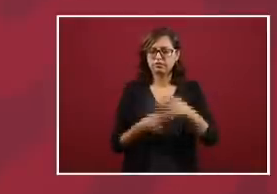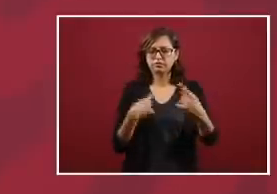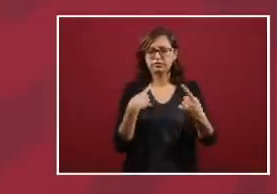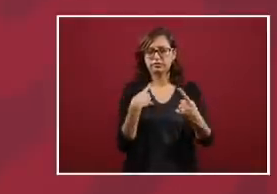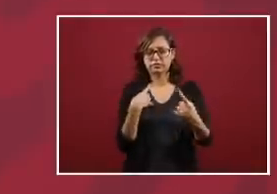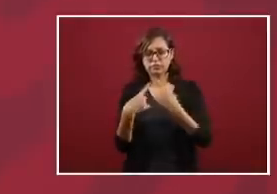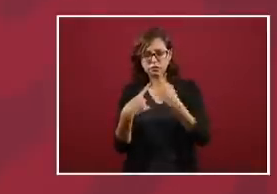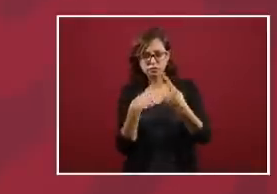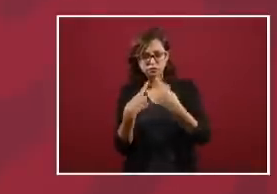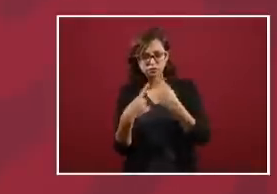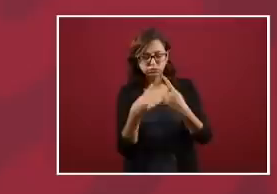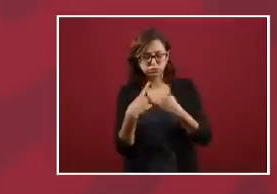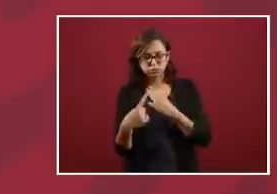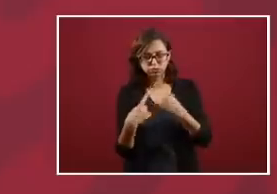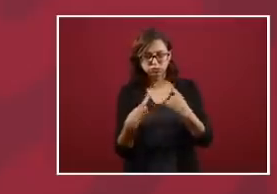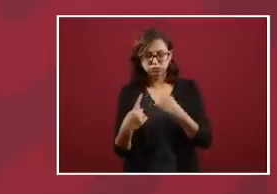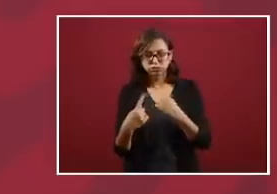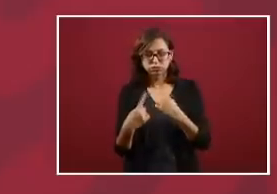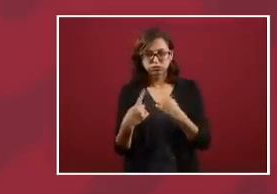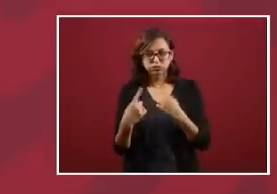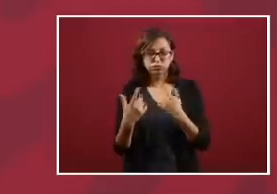y